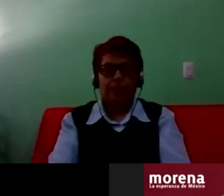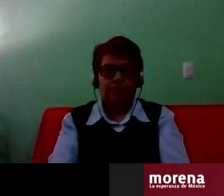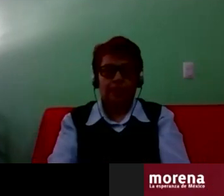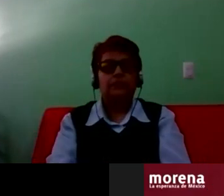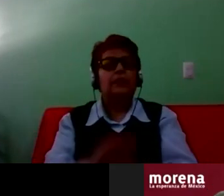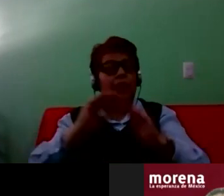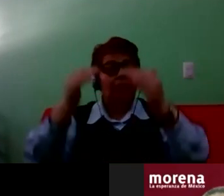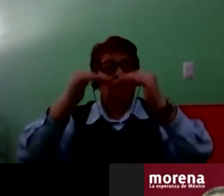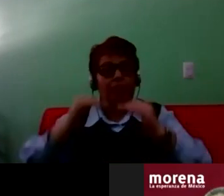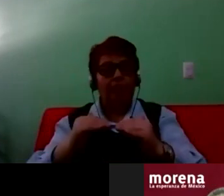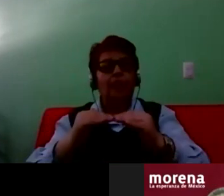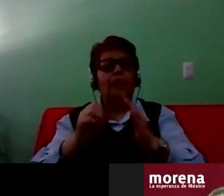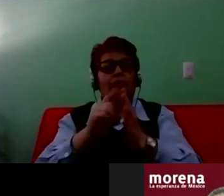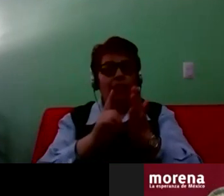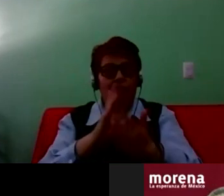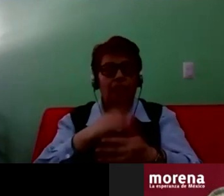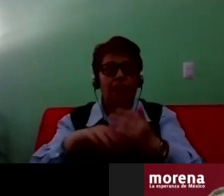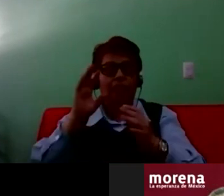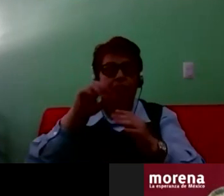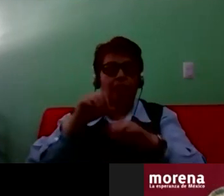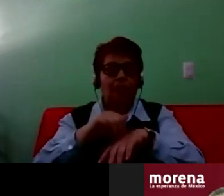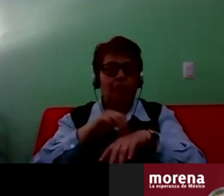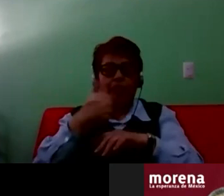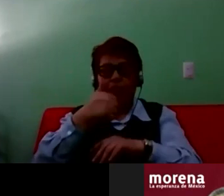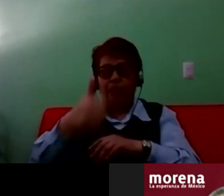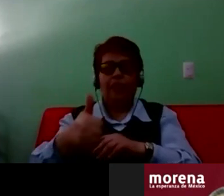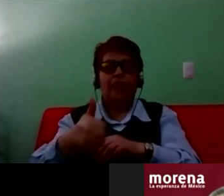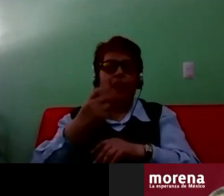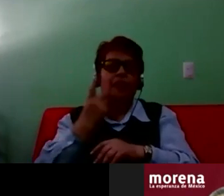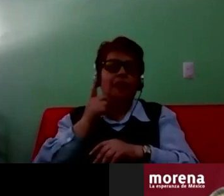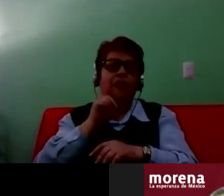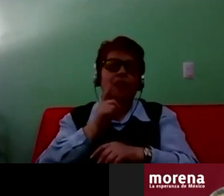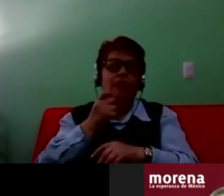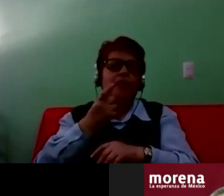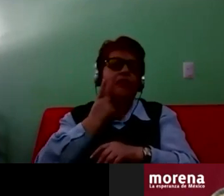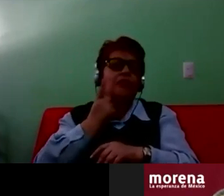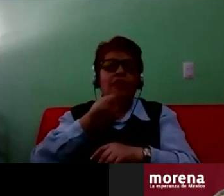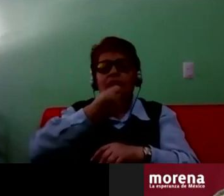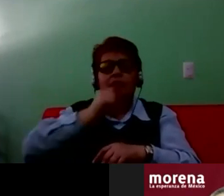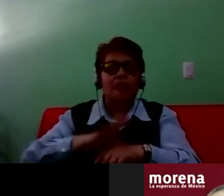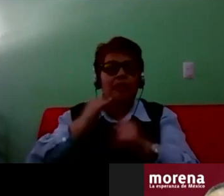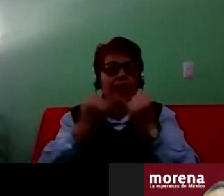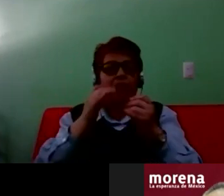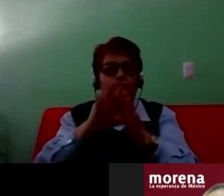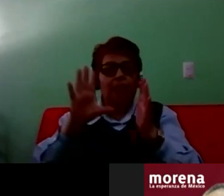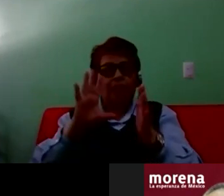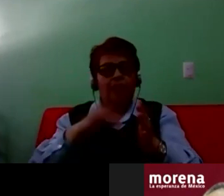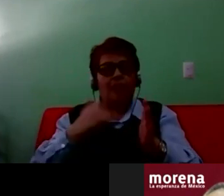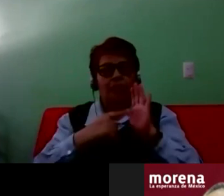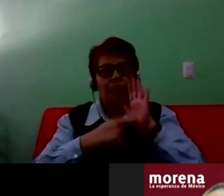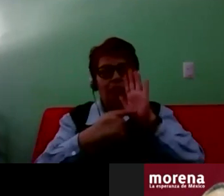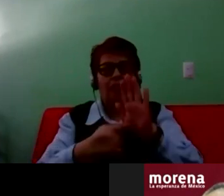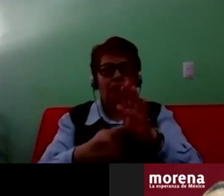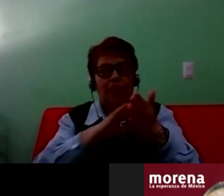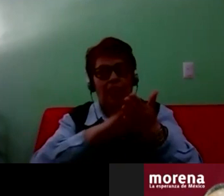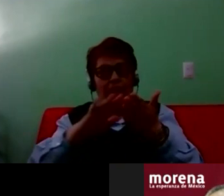A continuación, le solicito dar cuenta del punto 6, diputado secretario, del orden del día, y de igual forma someta a consideración obviar